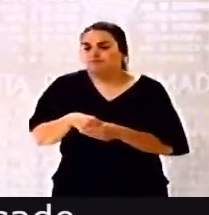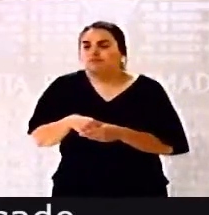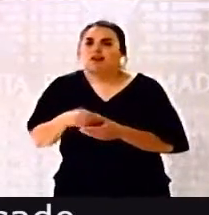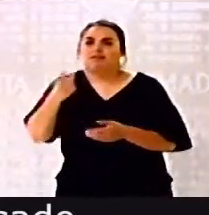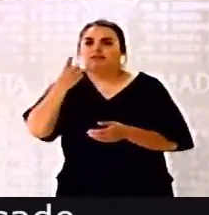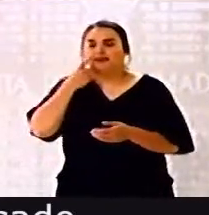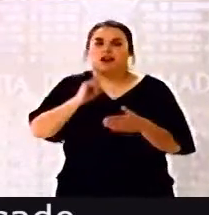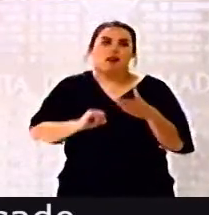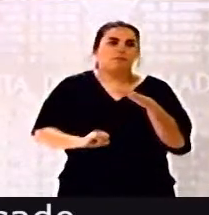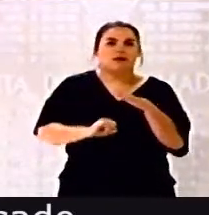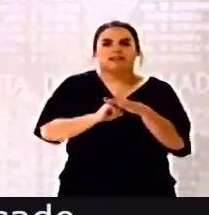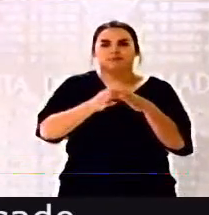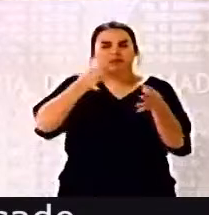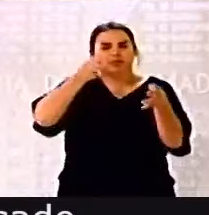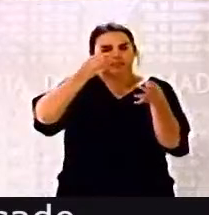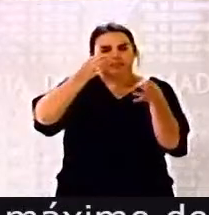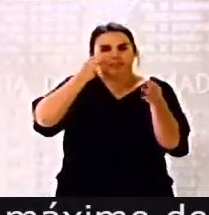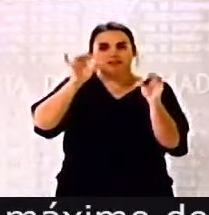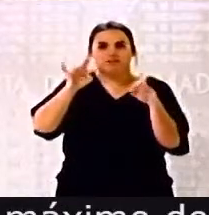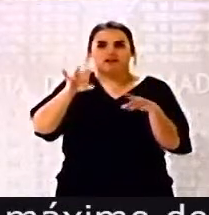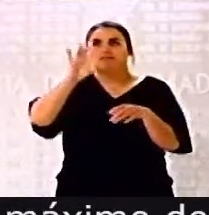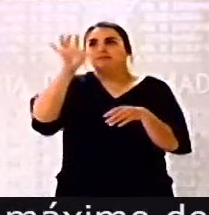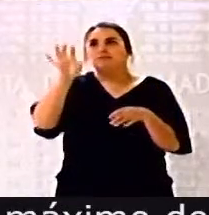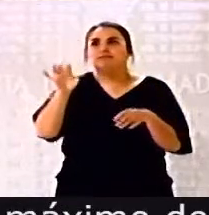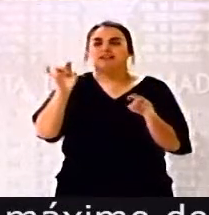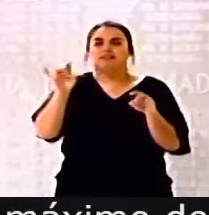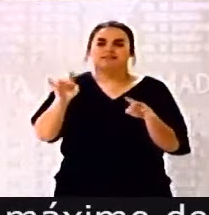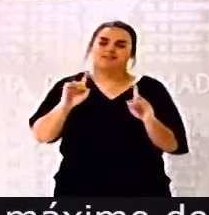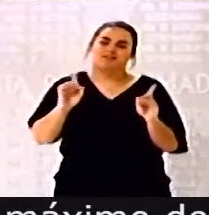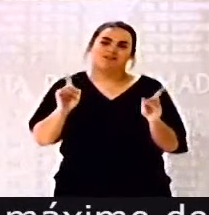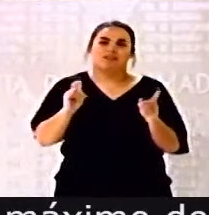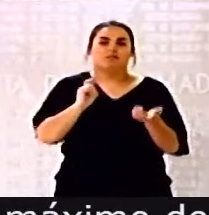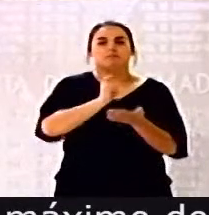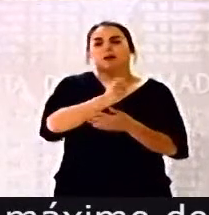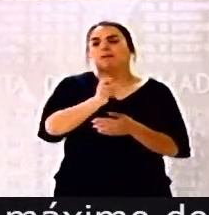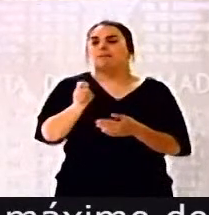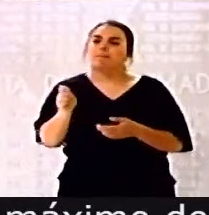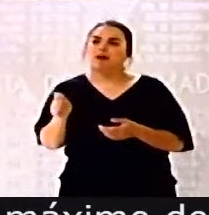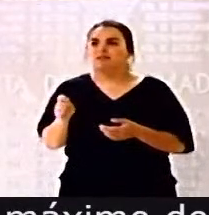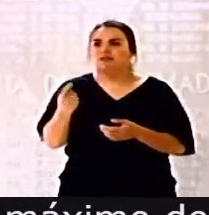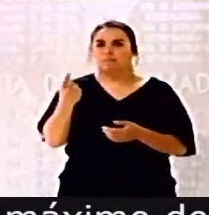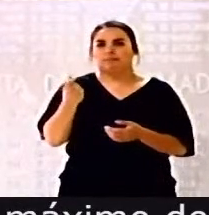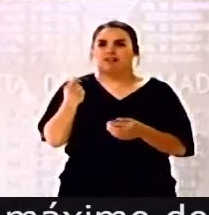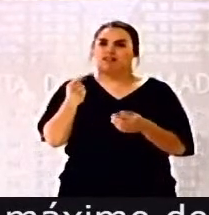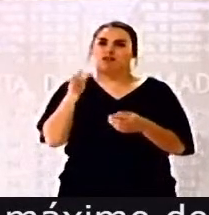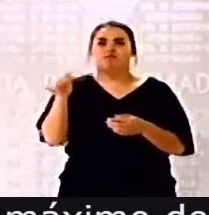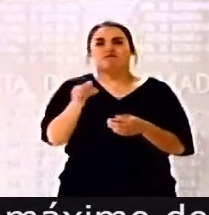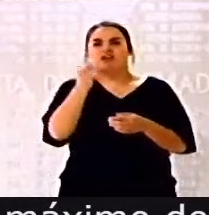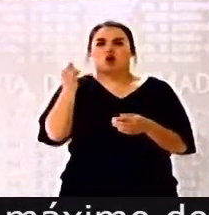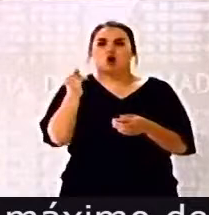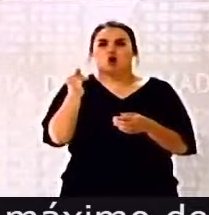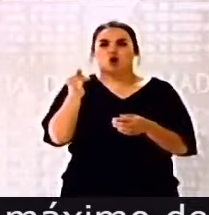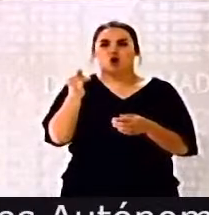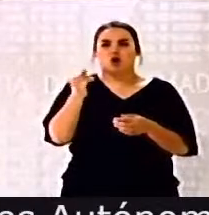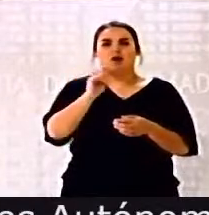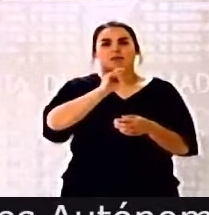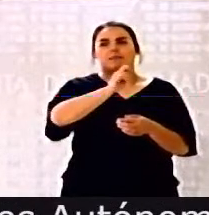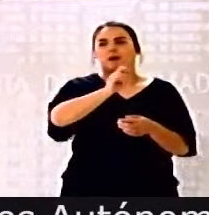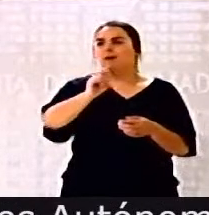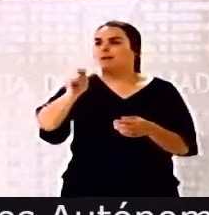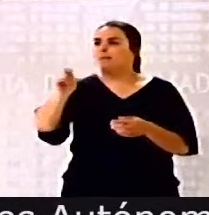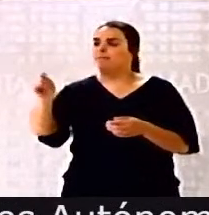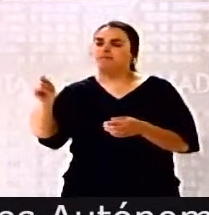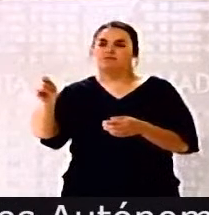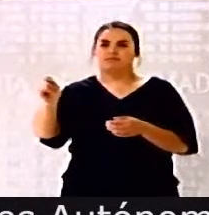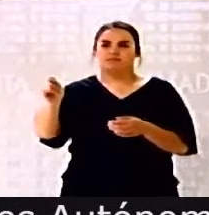horquilla, como han hecho determinadas comunidades autónomas que han pagado a un precio fijo y con un canon fijo la prestación